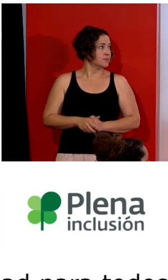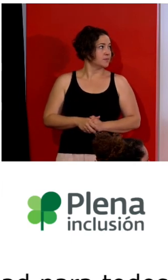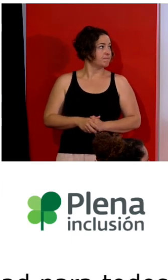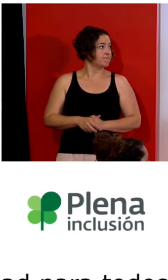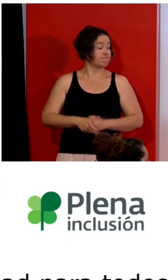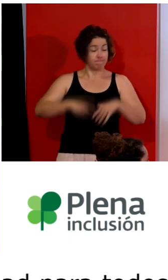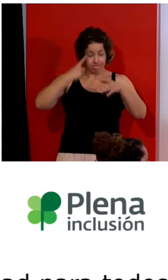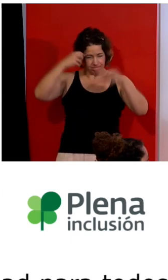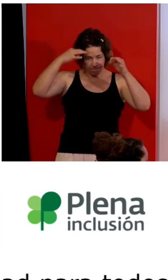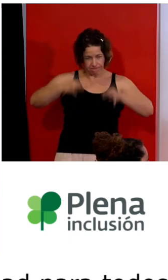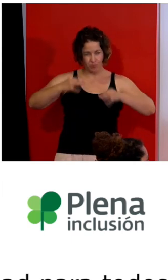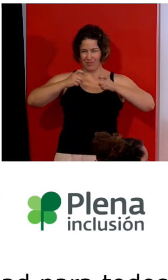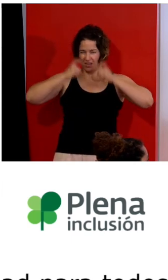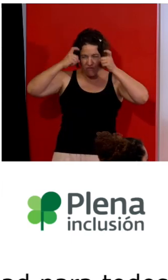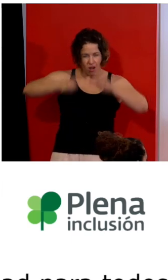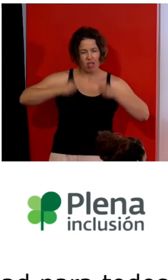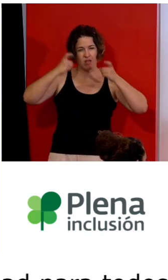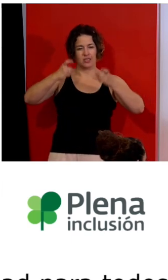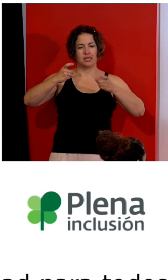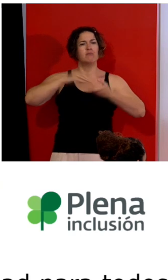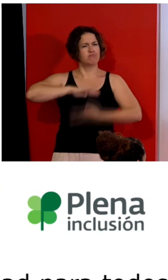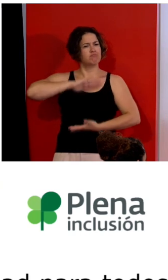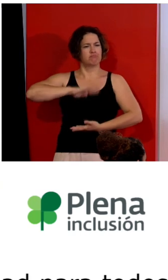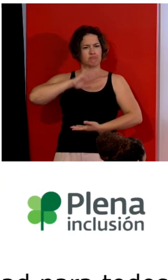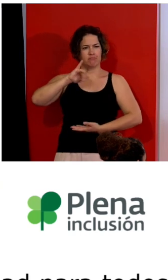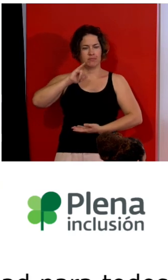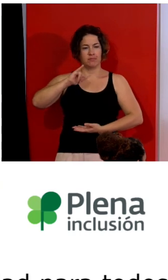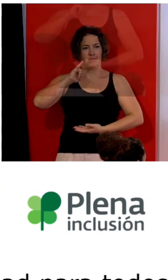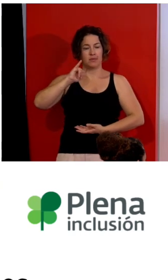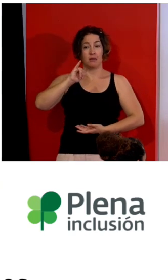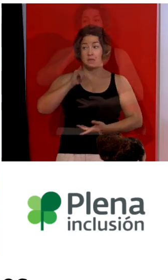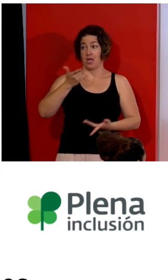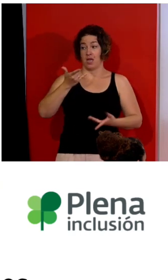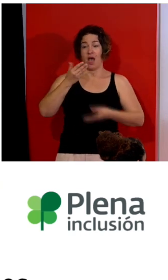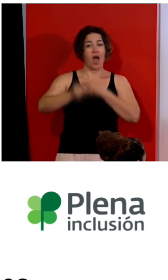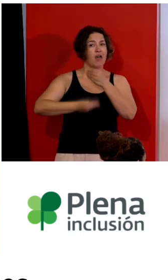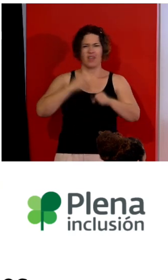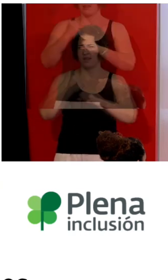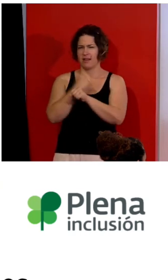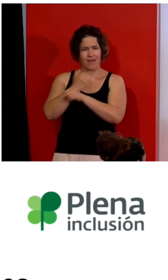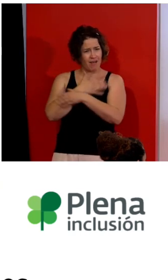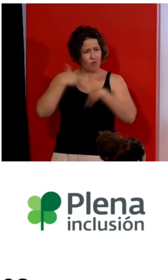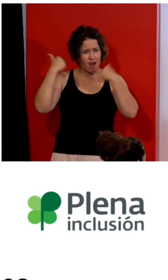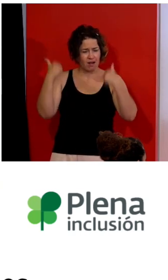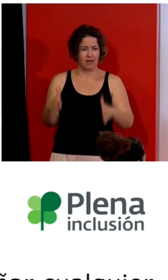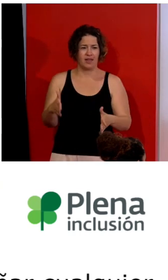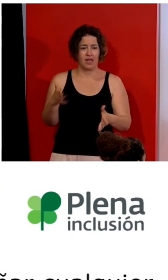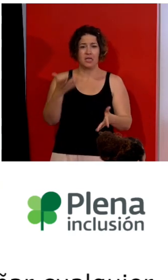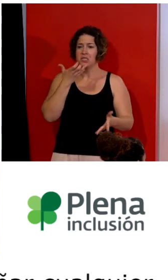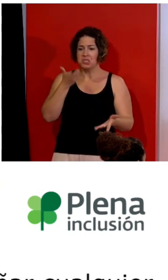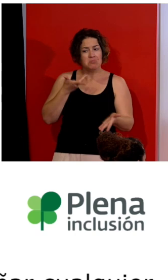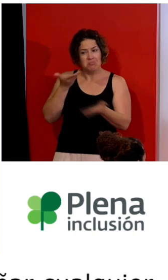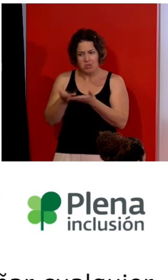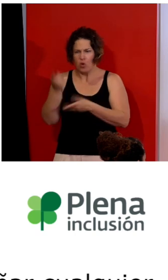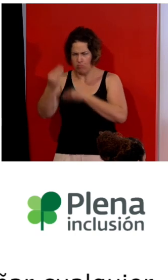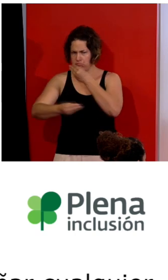Rigurosos, esforzados y capaces para desempeñar cualquier tarea que se les ponga por